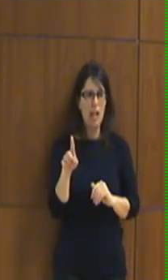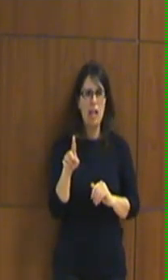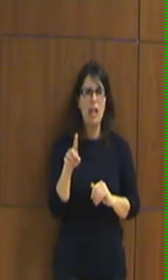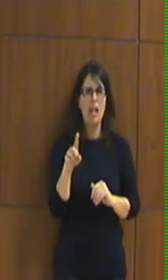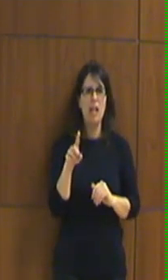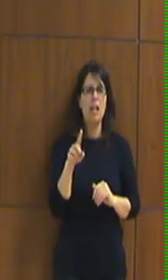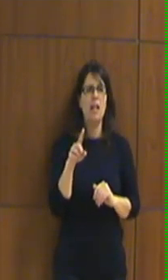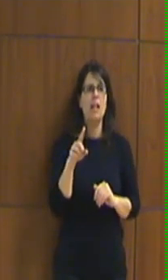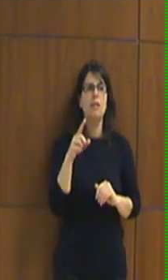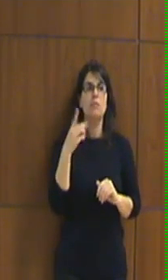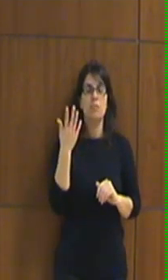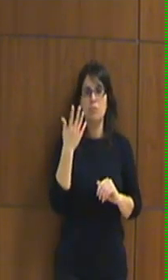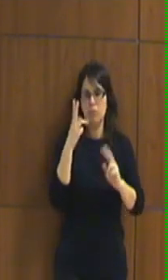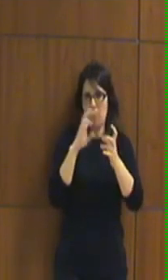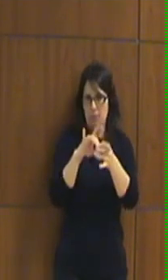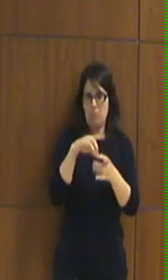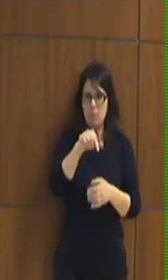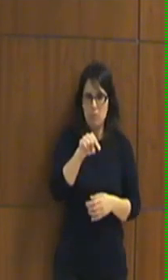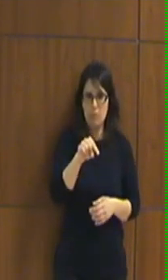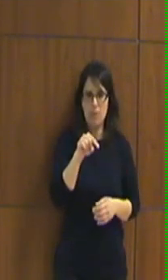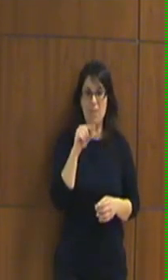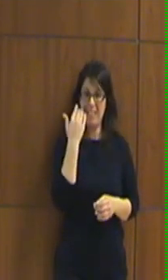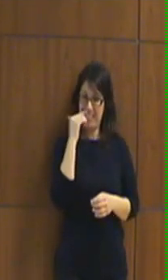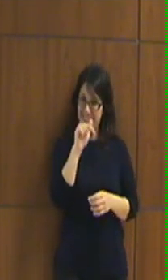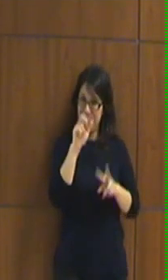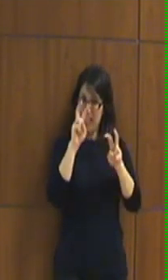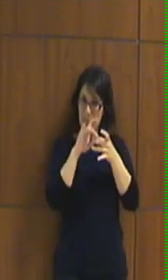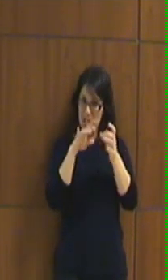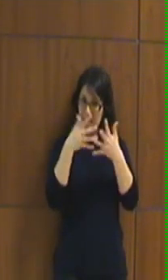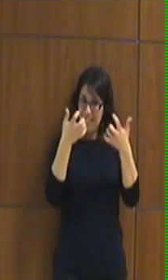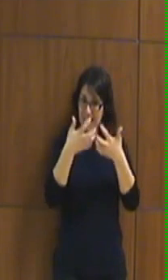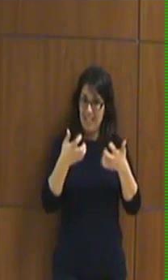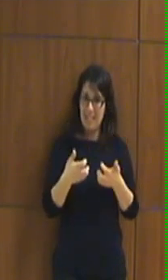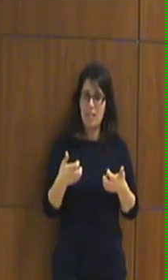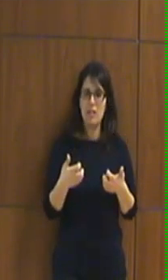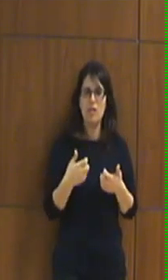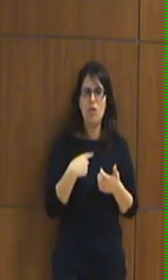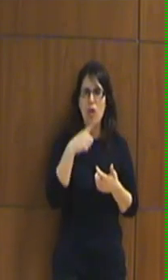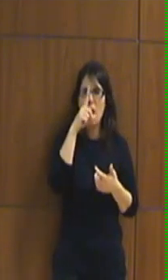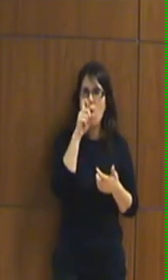del... Bueno, ahí en esa parte yo recuerdo